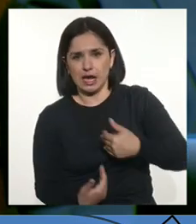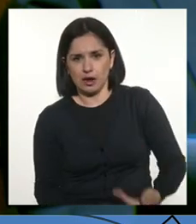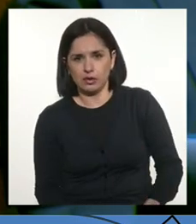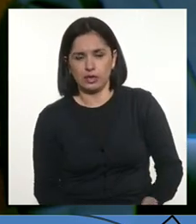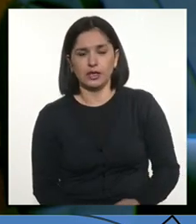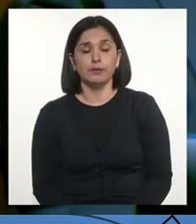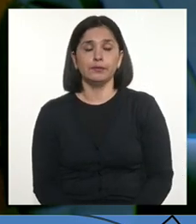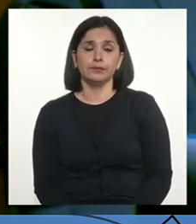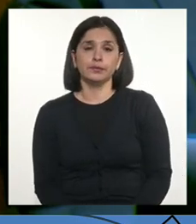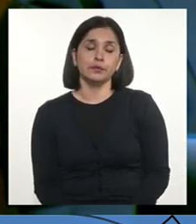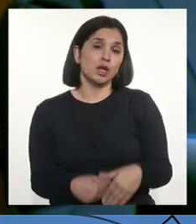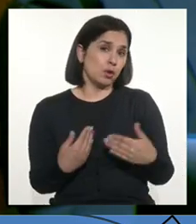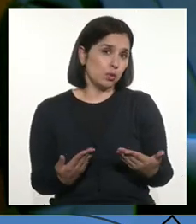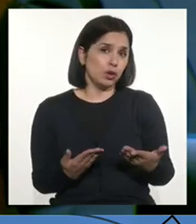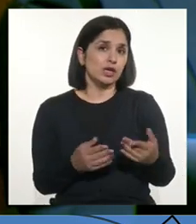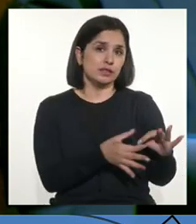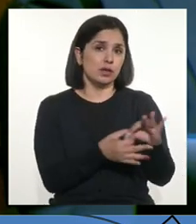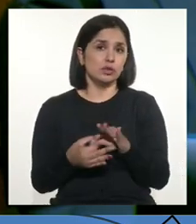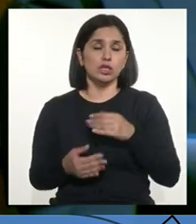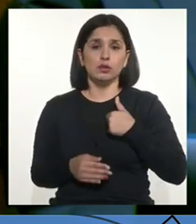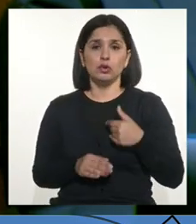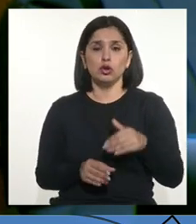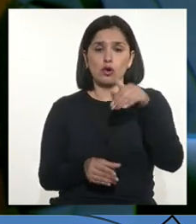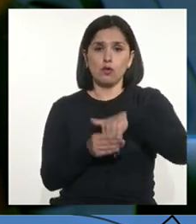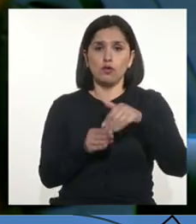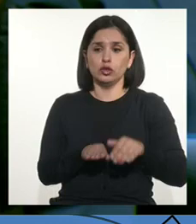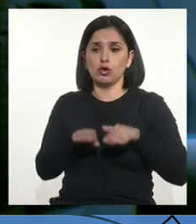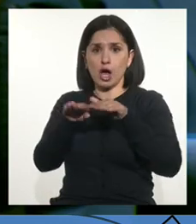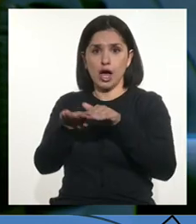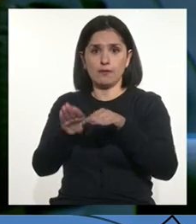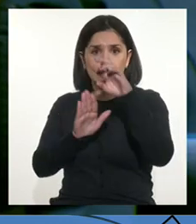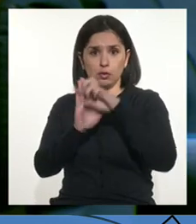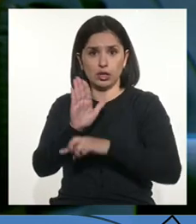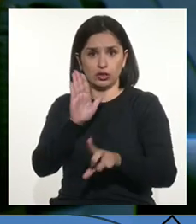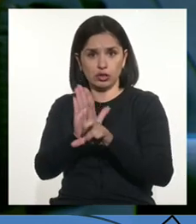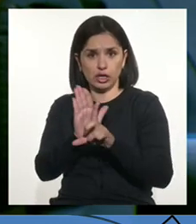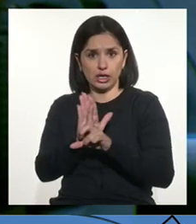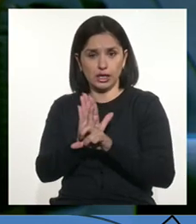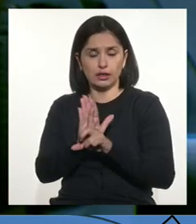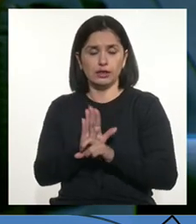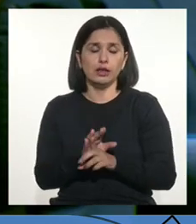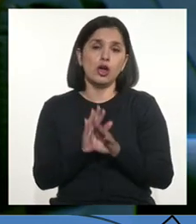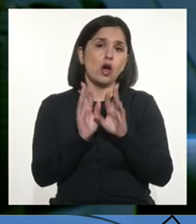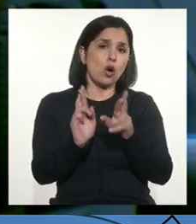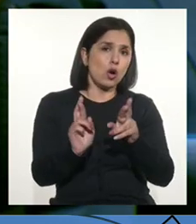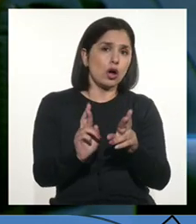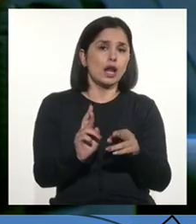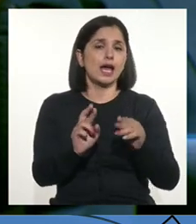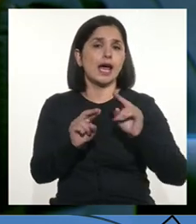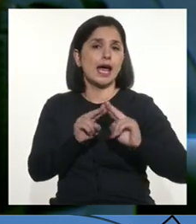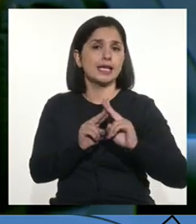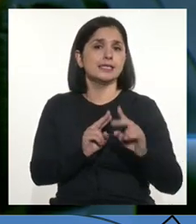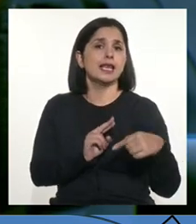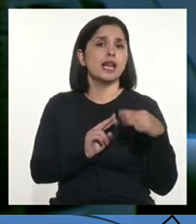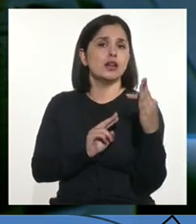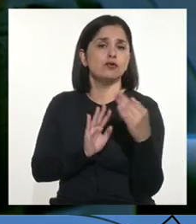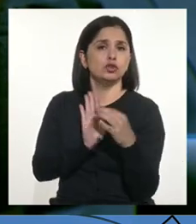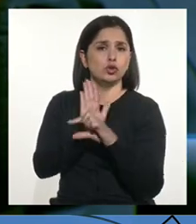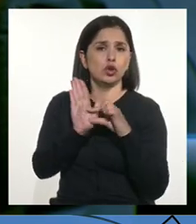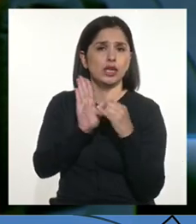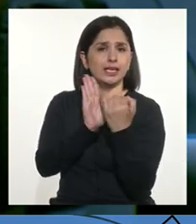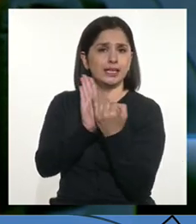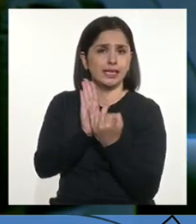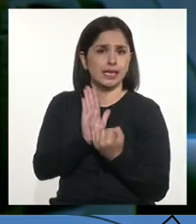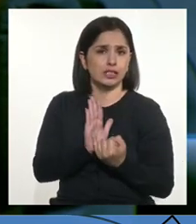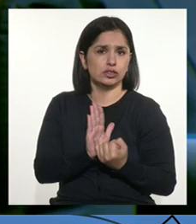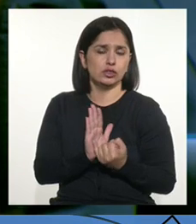dicho eso voy a votar a favor por la idea general de legislar esperando de hacer las indicaciones correspondientes según lo